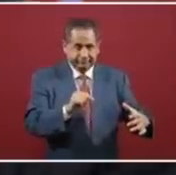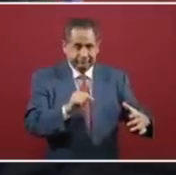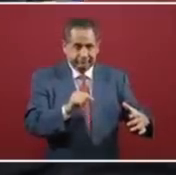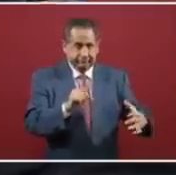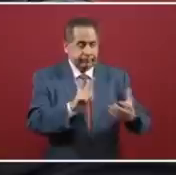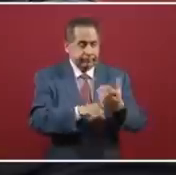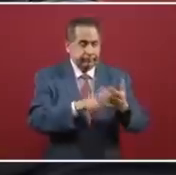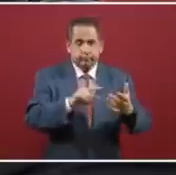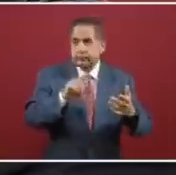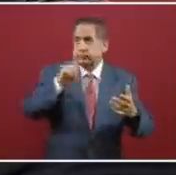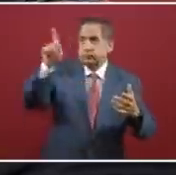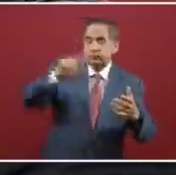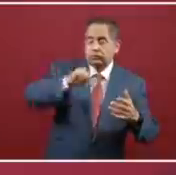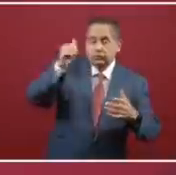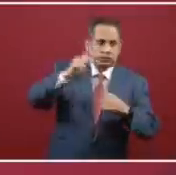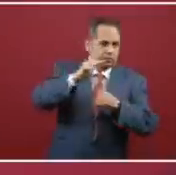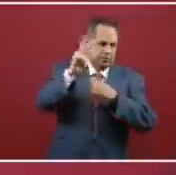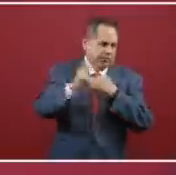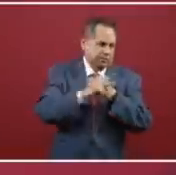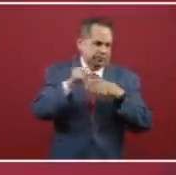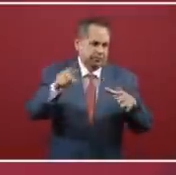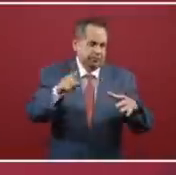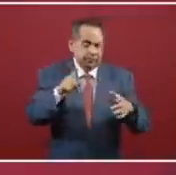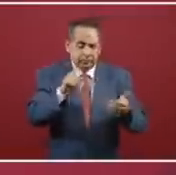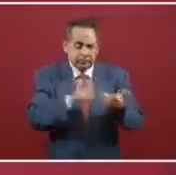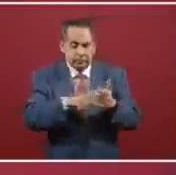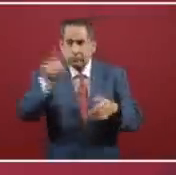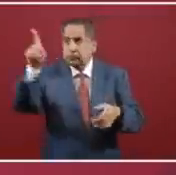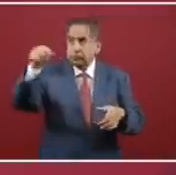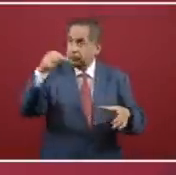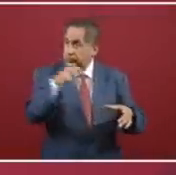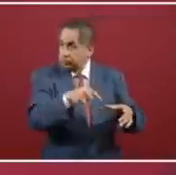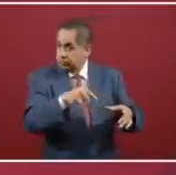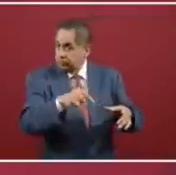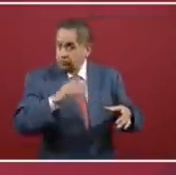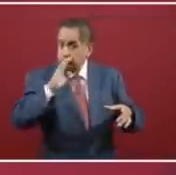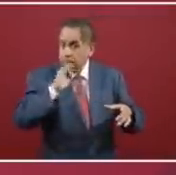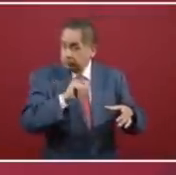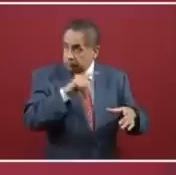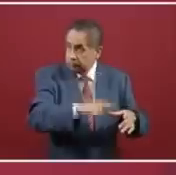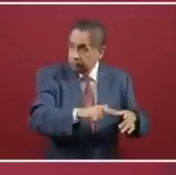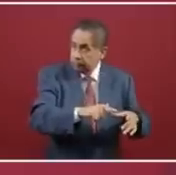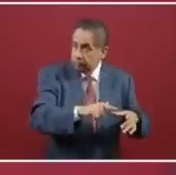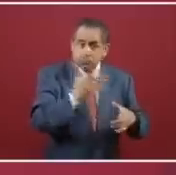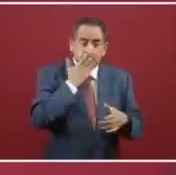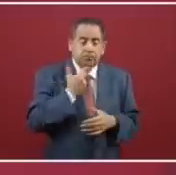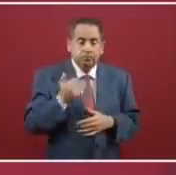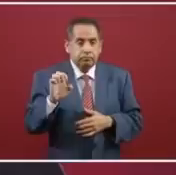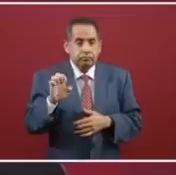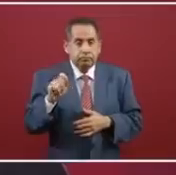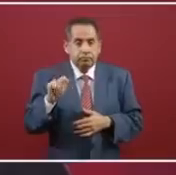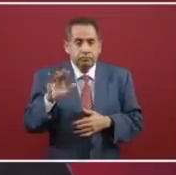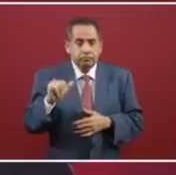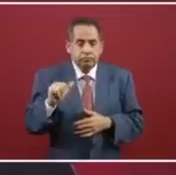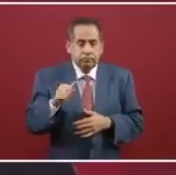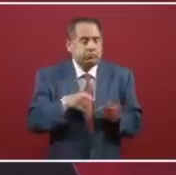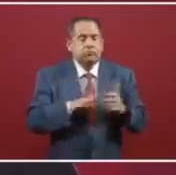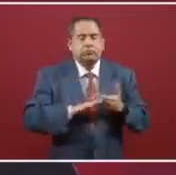de países en cuyos gobiernos no se cuide la ética